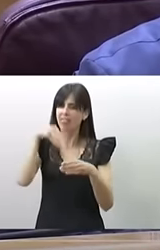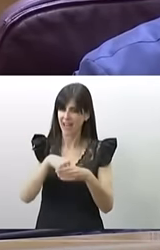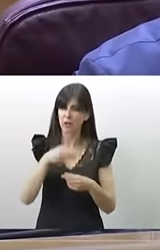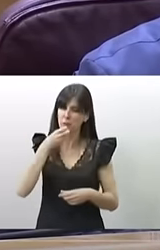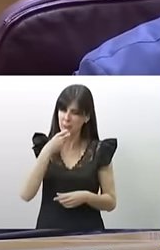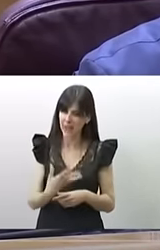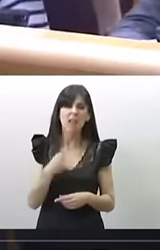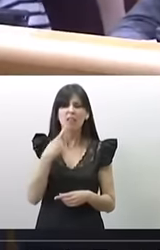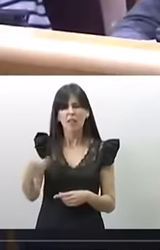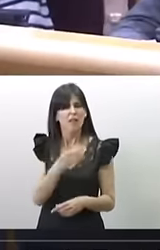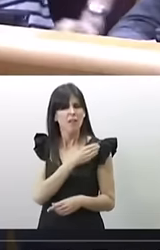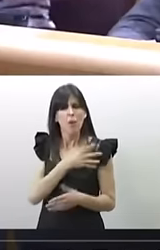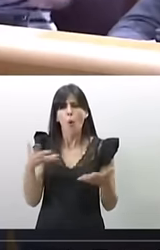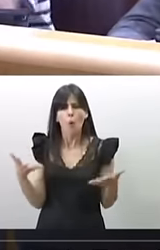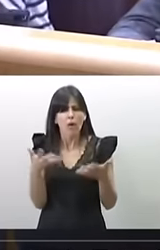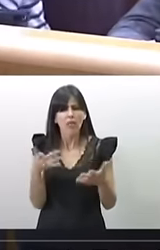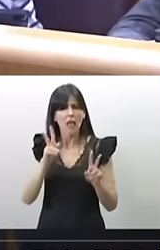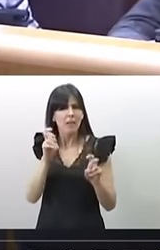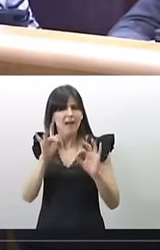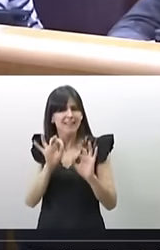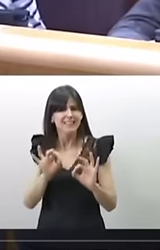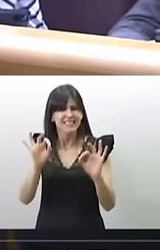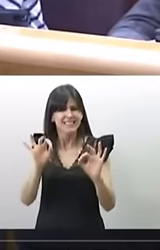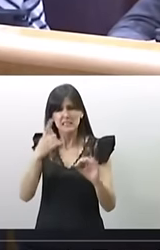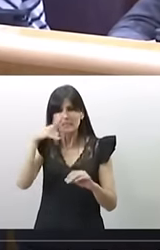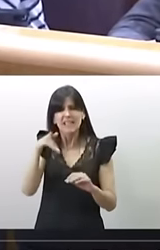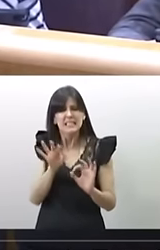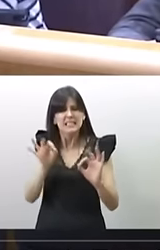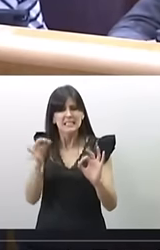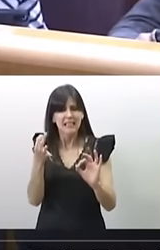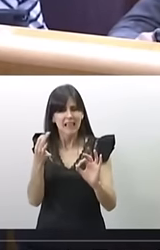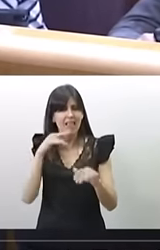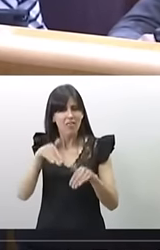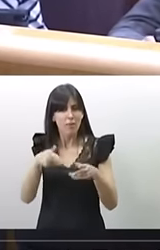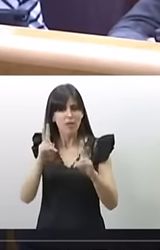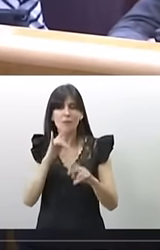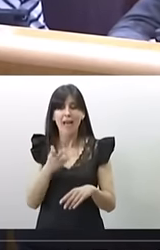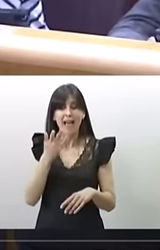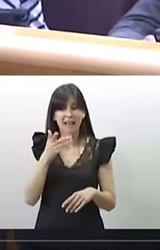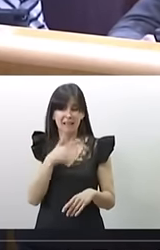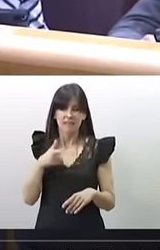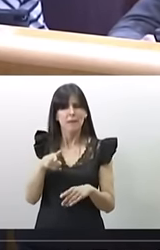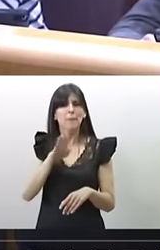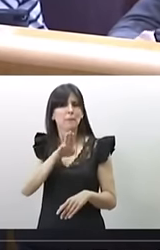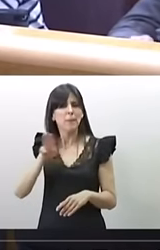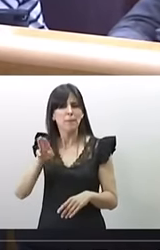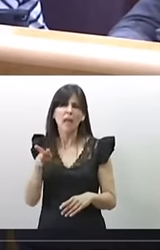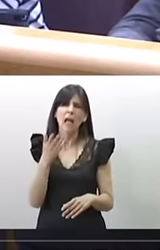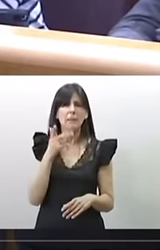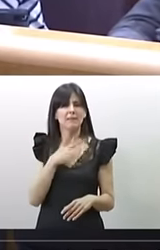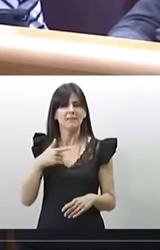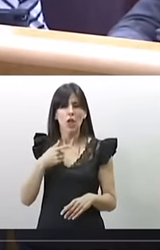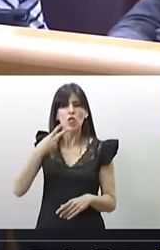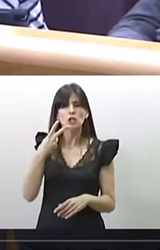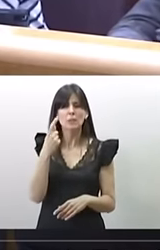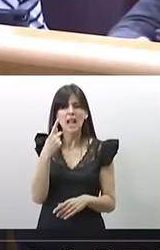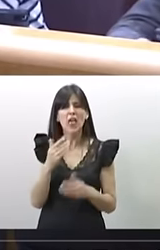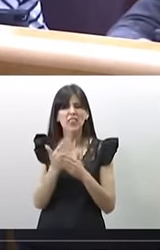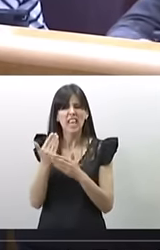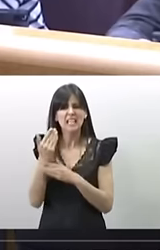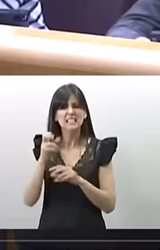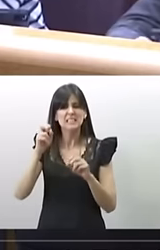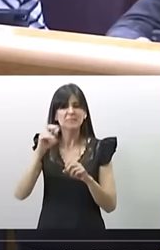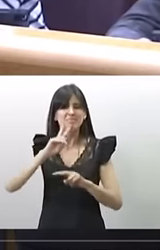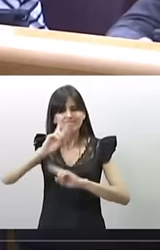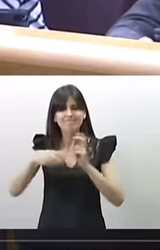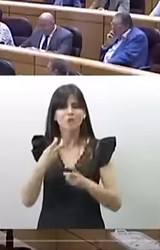habla de urgencia y de cuestiones extraordinarias, ¿sabe lo que es extraordinario en esta democracia? Que por capricho del Partido Popular en este país llevemos más de 2.000 días sin renovar el Consejo